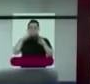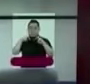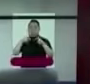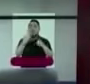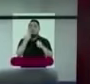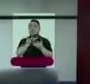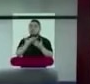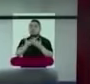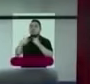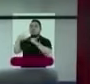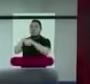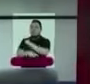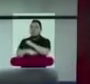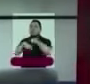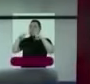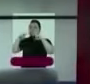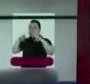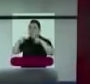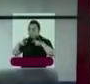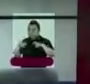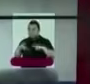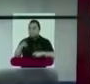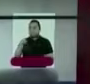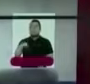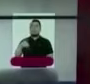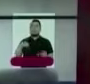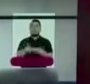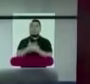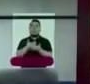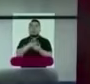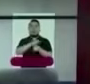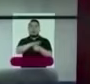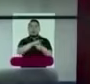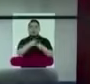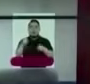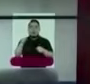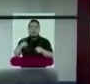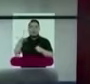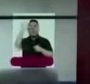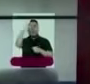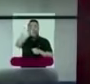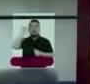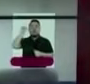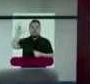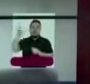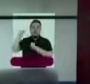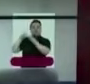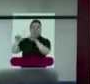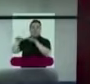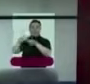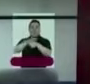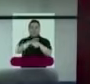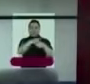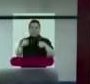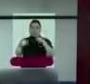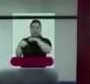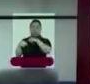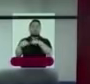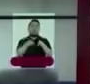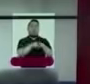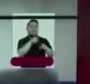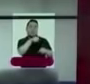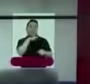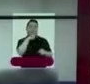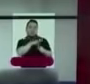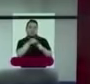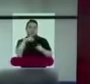Y la señora ha dicho eso. Y hablaba de los locales de votación. Digo esto, se van a picar. La verdad es que